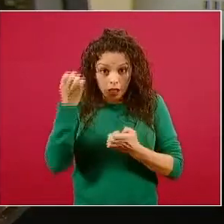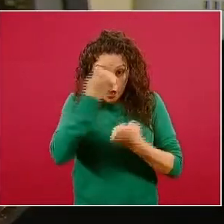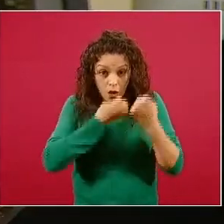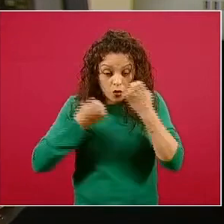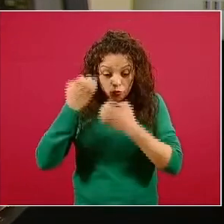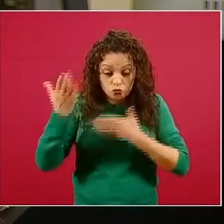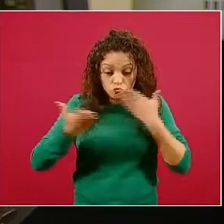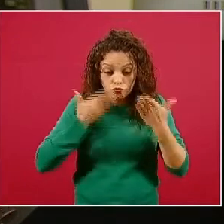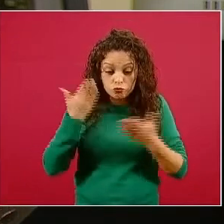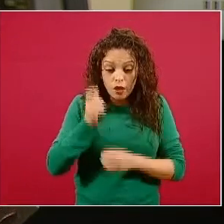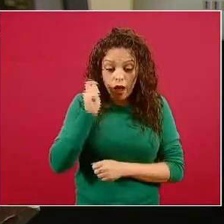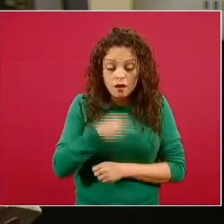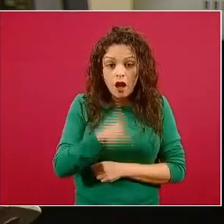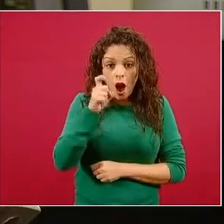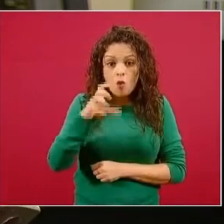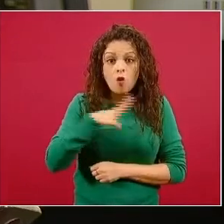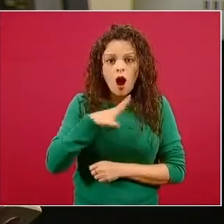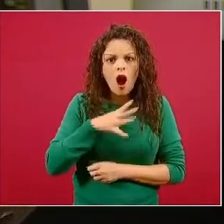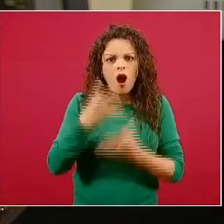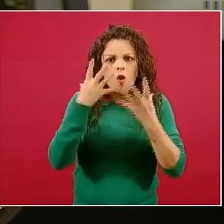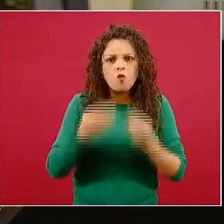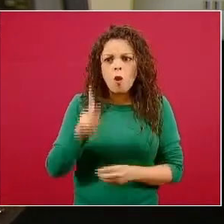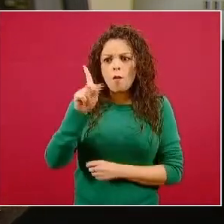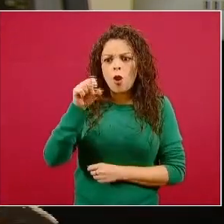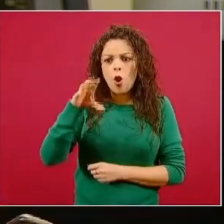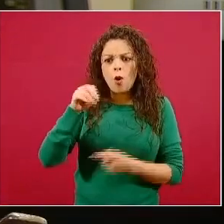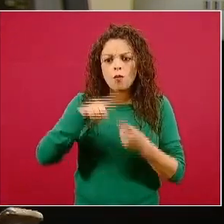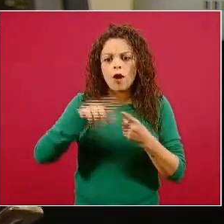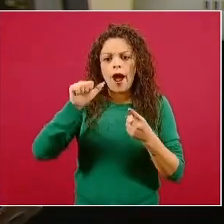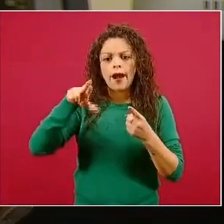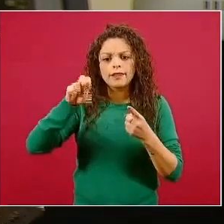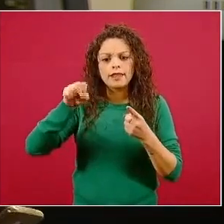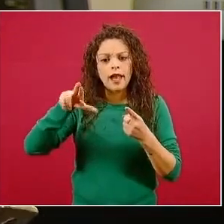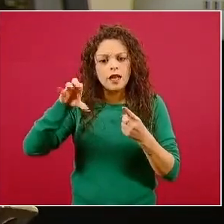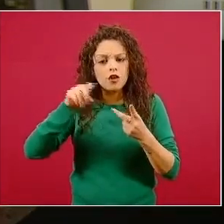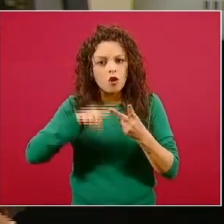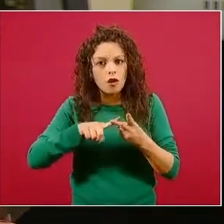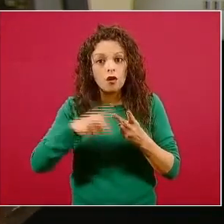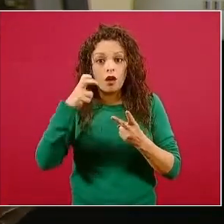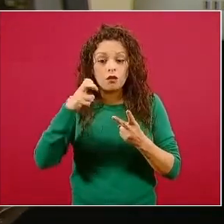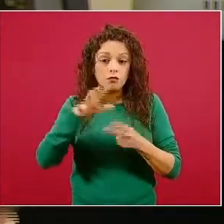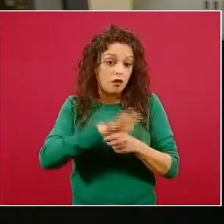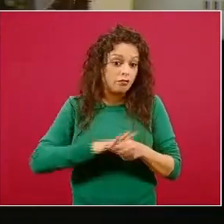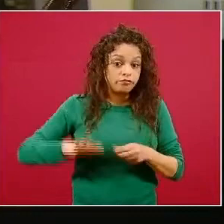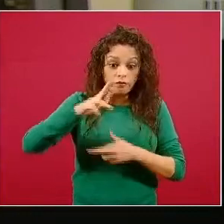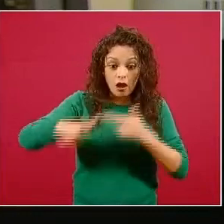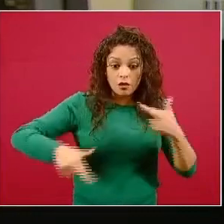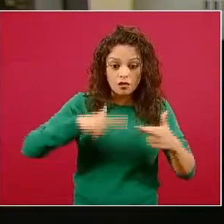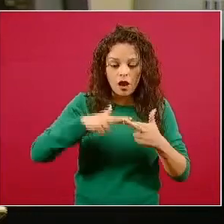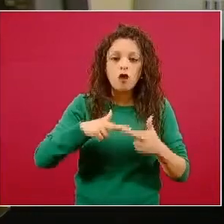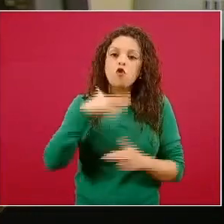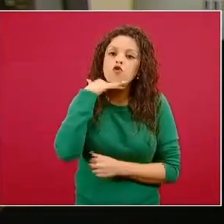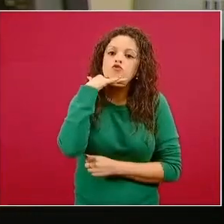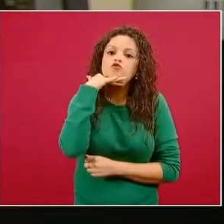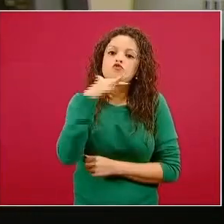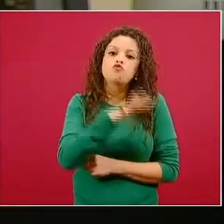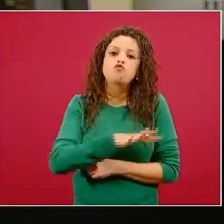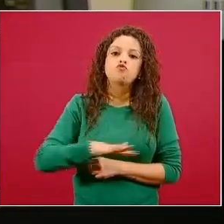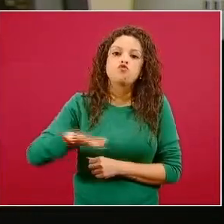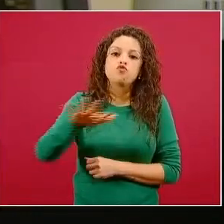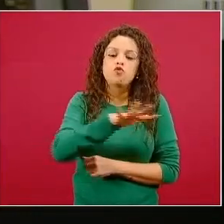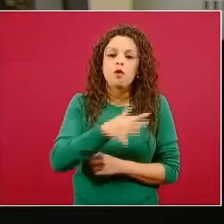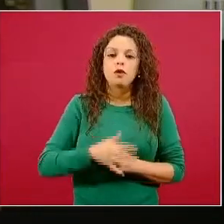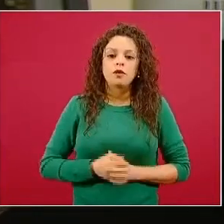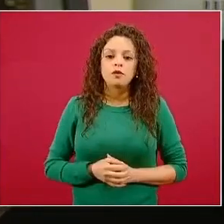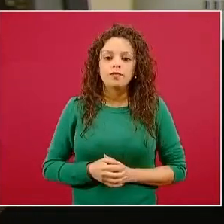tiene identificado que tiene altísimos niveles de arsénico y de plomo y que contaminan a toda la región lacustre de este río,